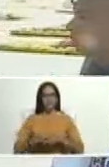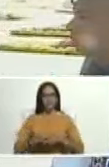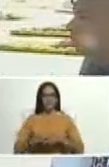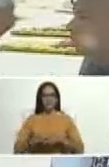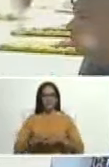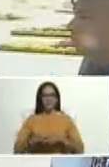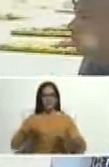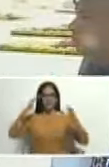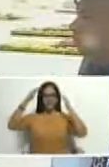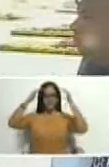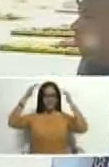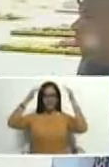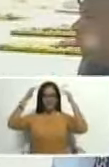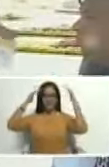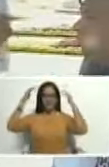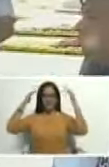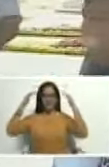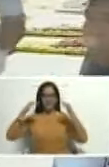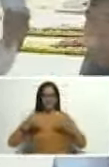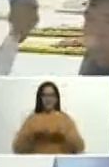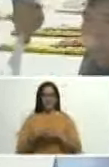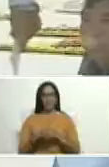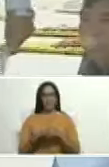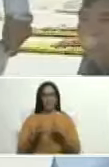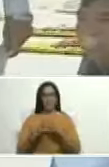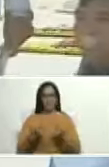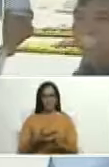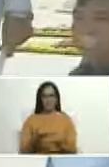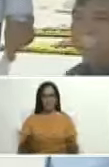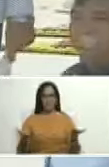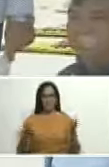Un saludo a Pariaguán.